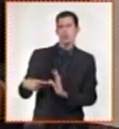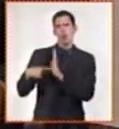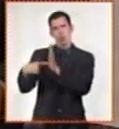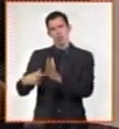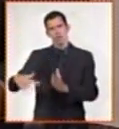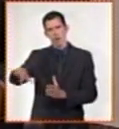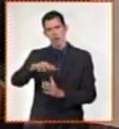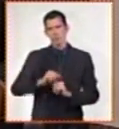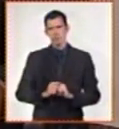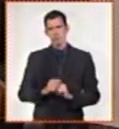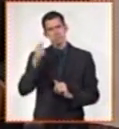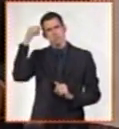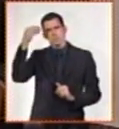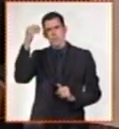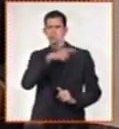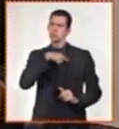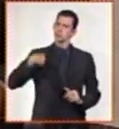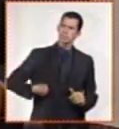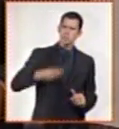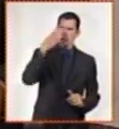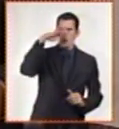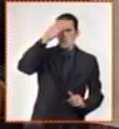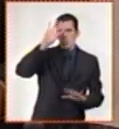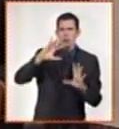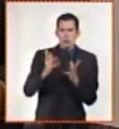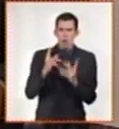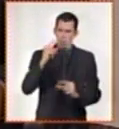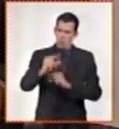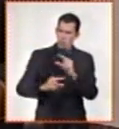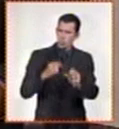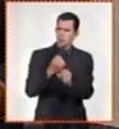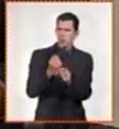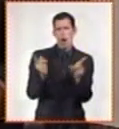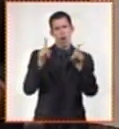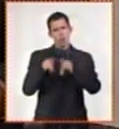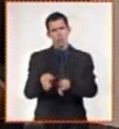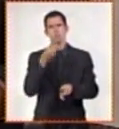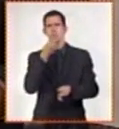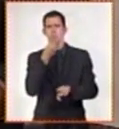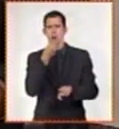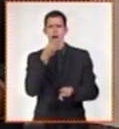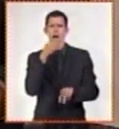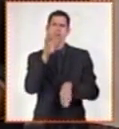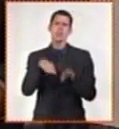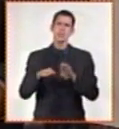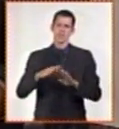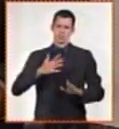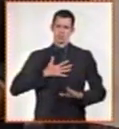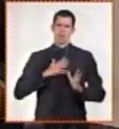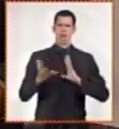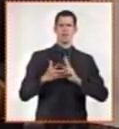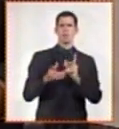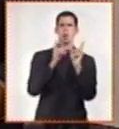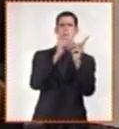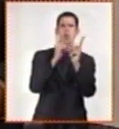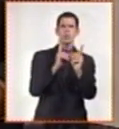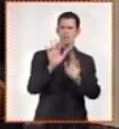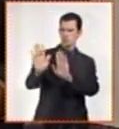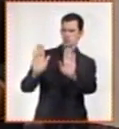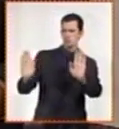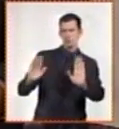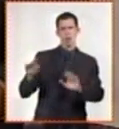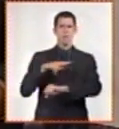promover conjuntamente el proceso de multipolarización y practicar el multilateralismo y lograr